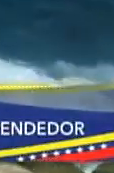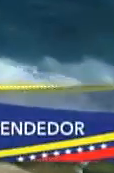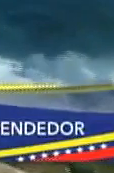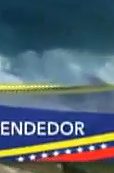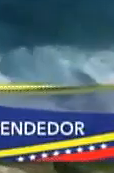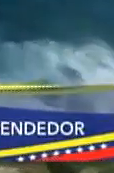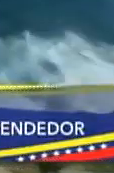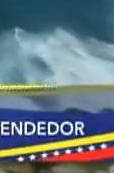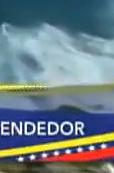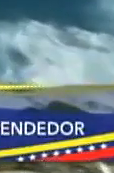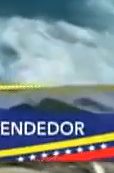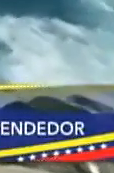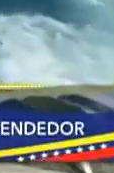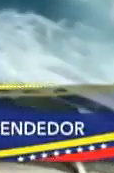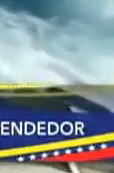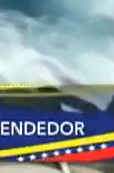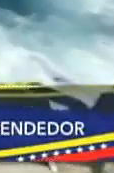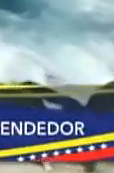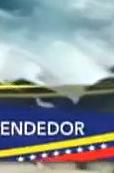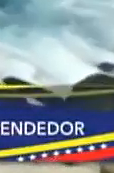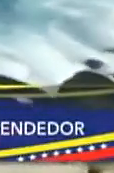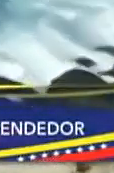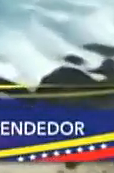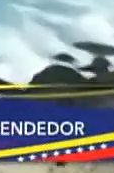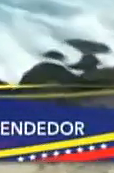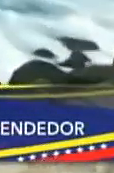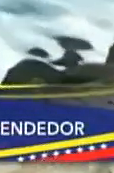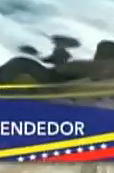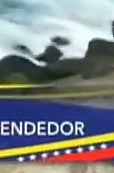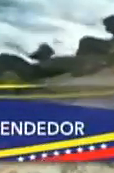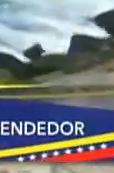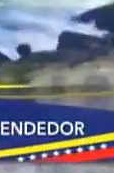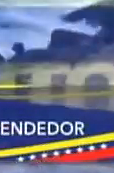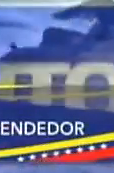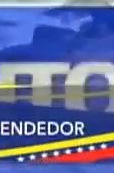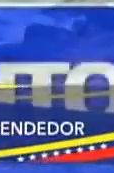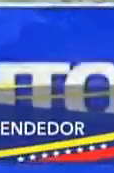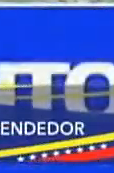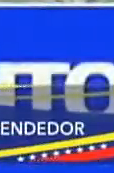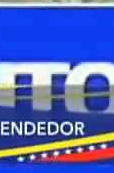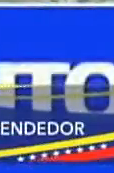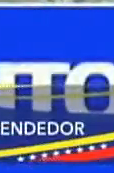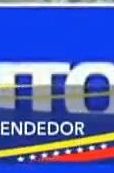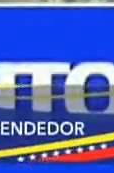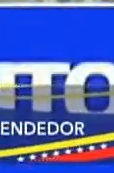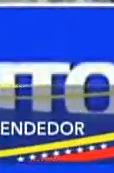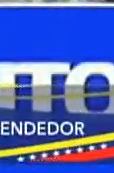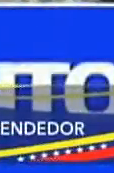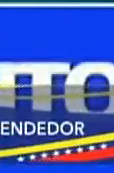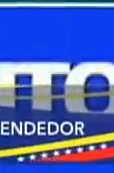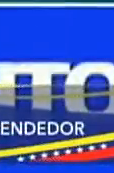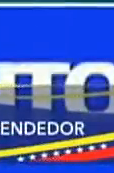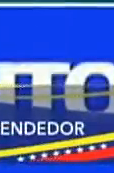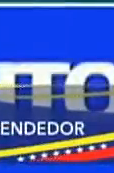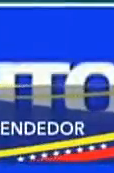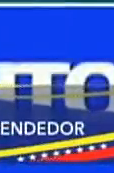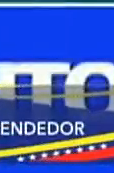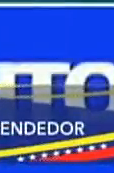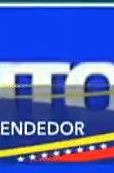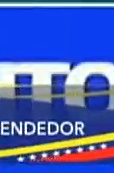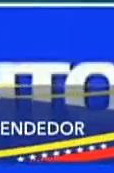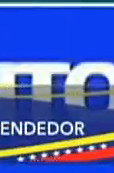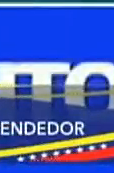emprender, más allá de las vicisitudes por la cual ha pasado la patria de Bolívar, la República Bolivariana de Venezuela, a través